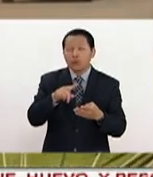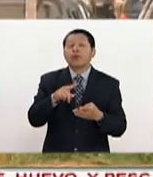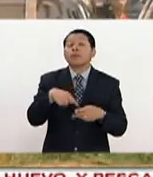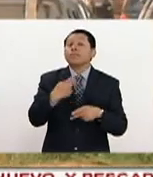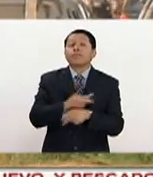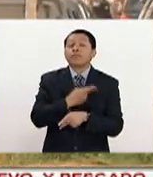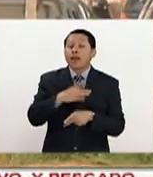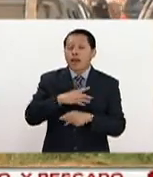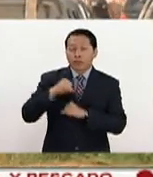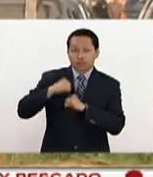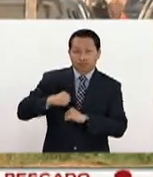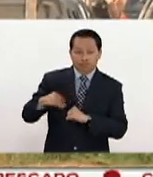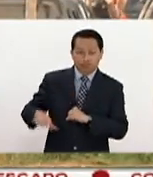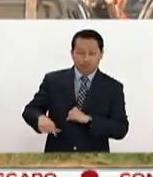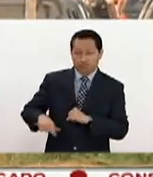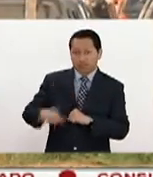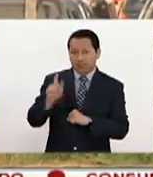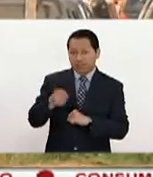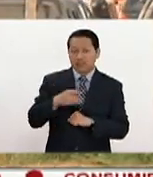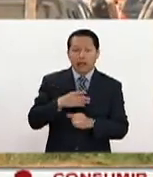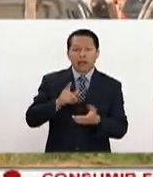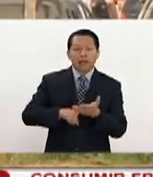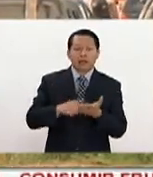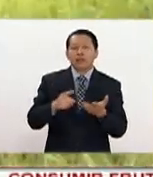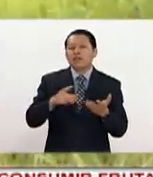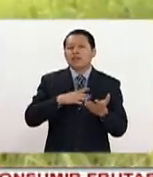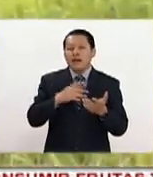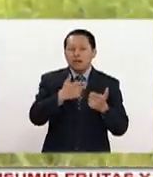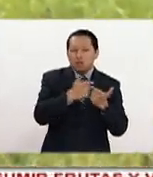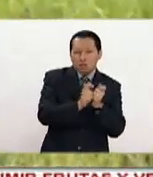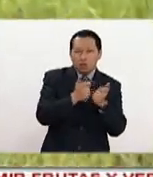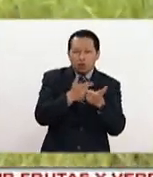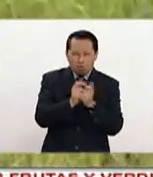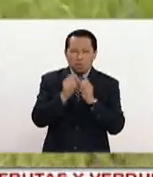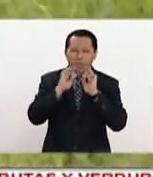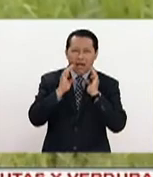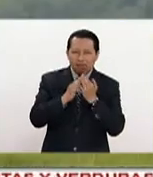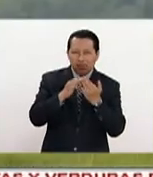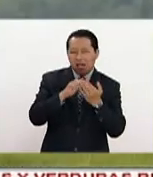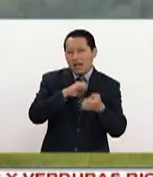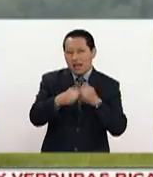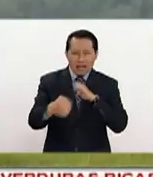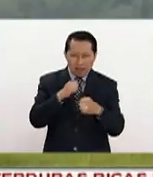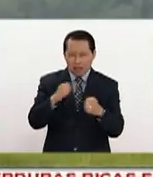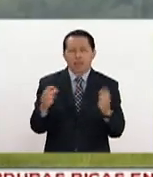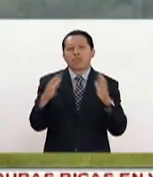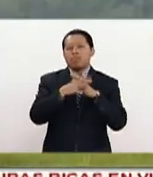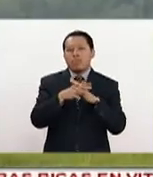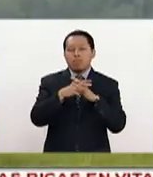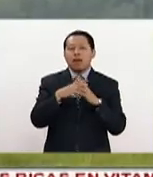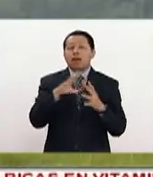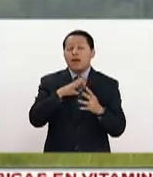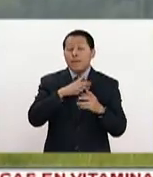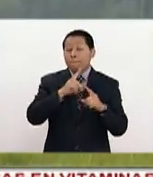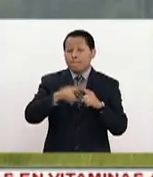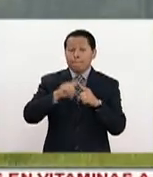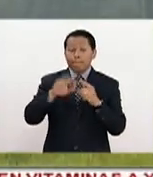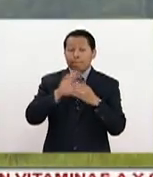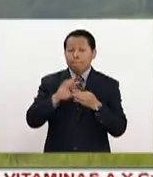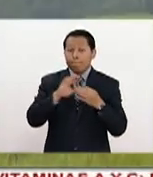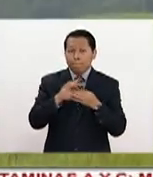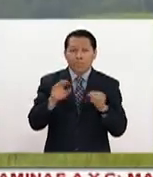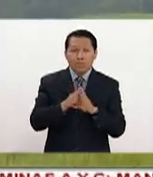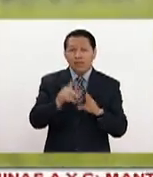acuerdo con las autoridades, se trató de una riña entre bandas rivales al interior del penal. Medios de comunicación locales reportan que por lo